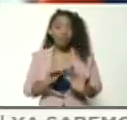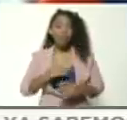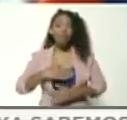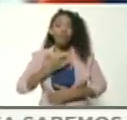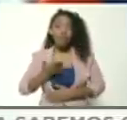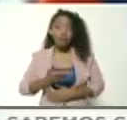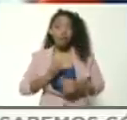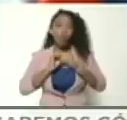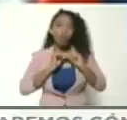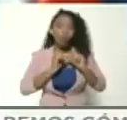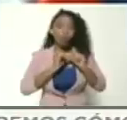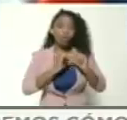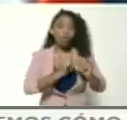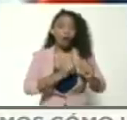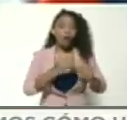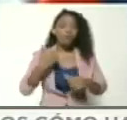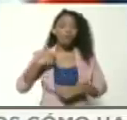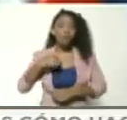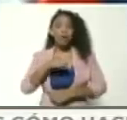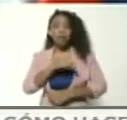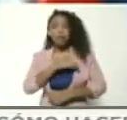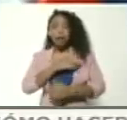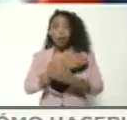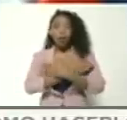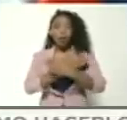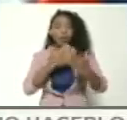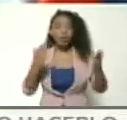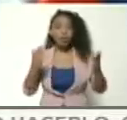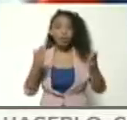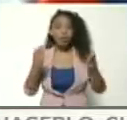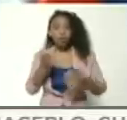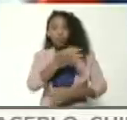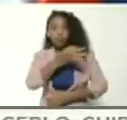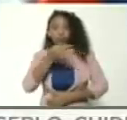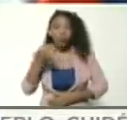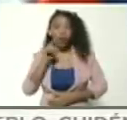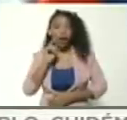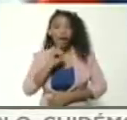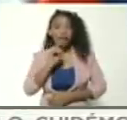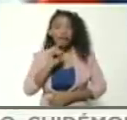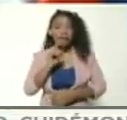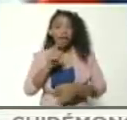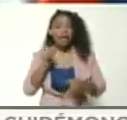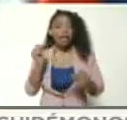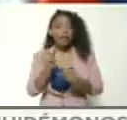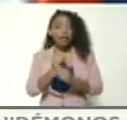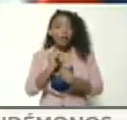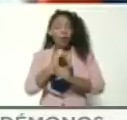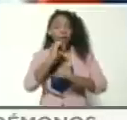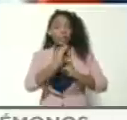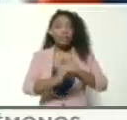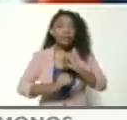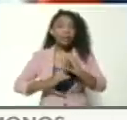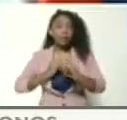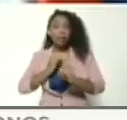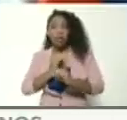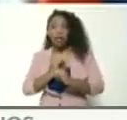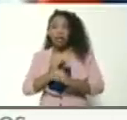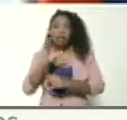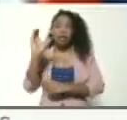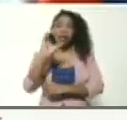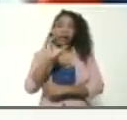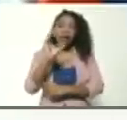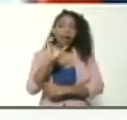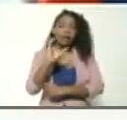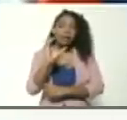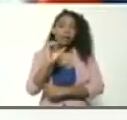podremos continuar nuestra colaboración efectiva con esta instancia internacional. Caracas,